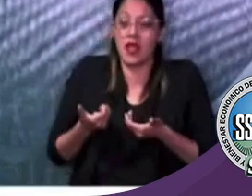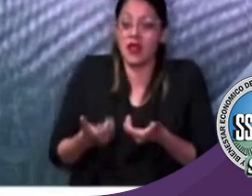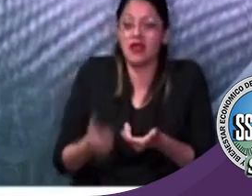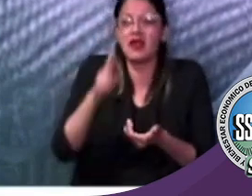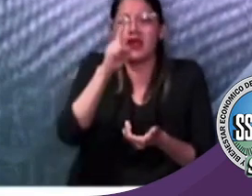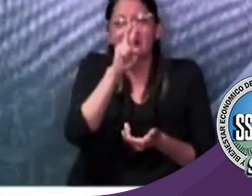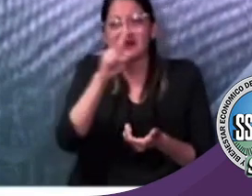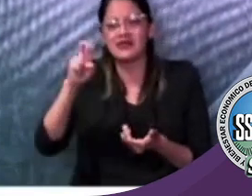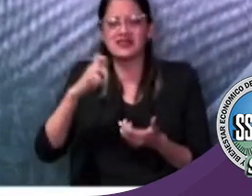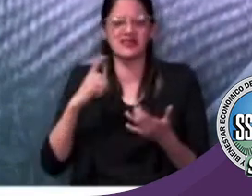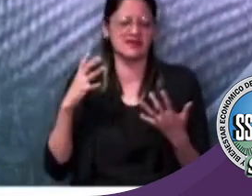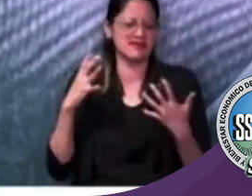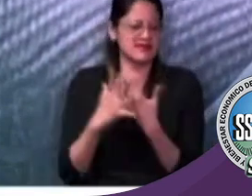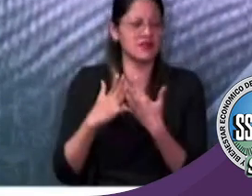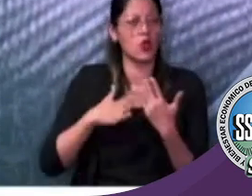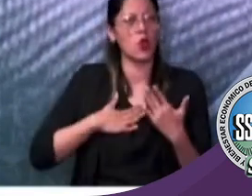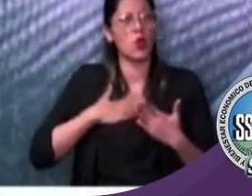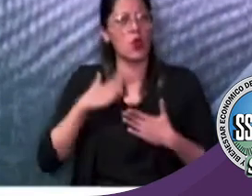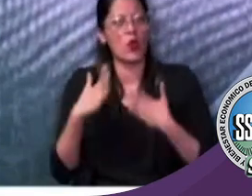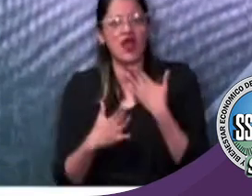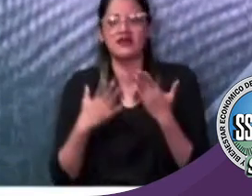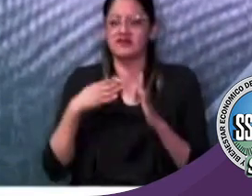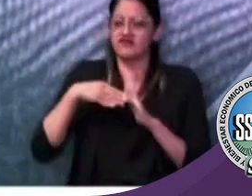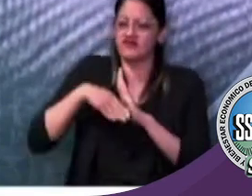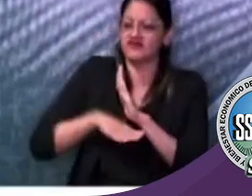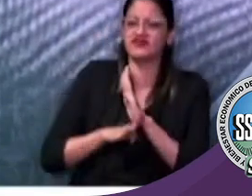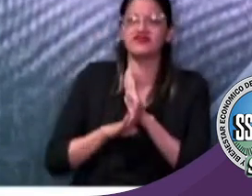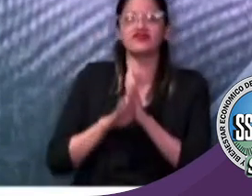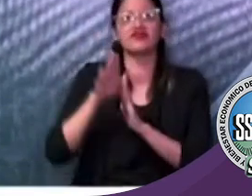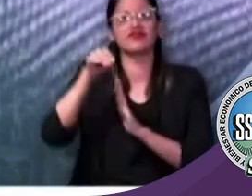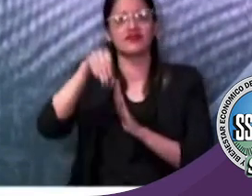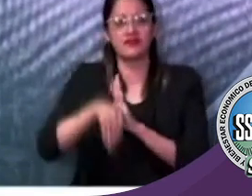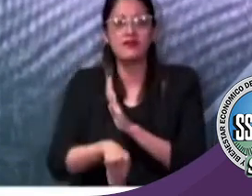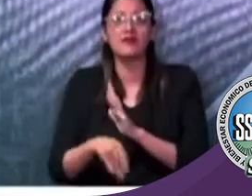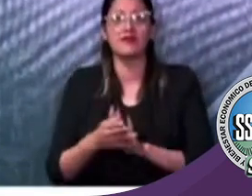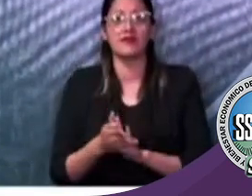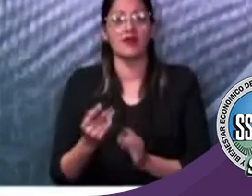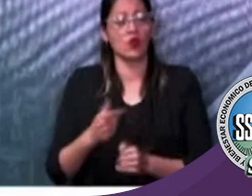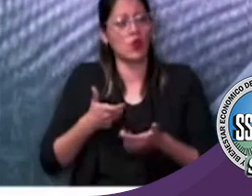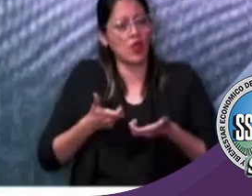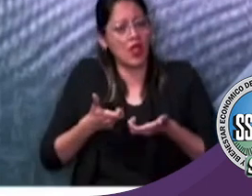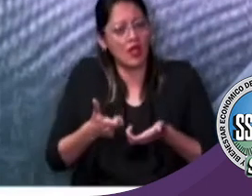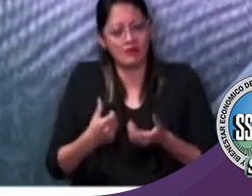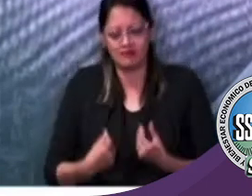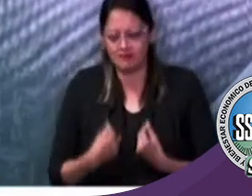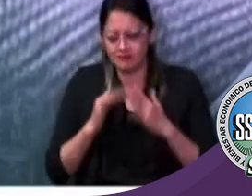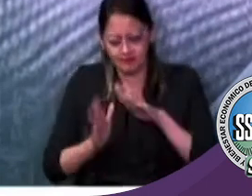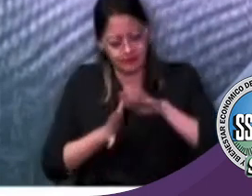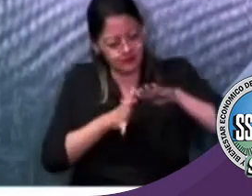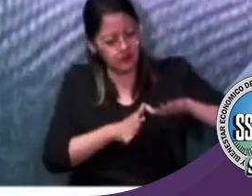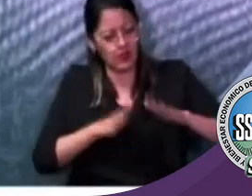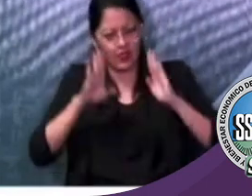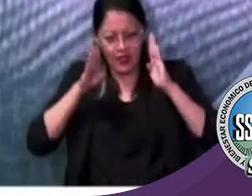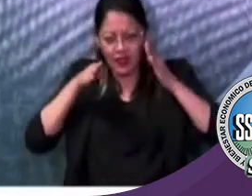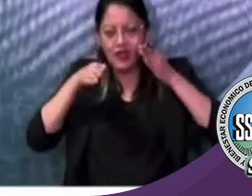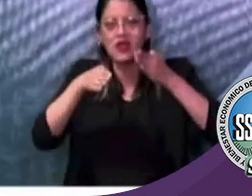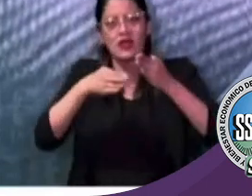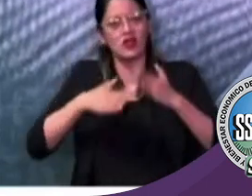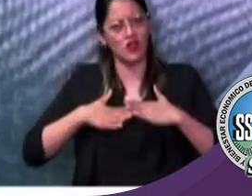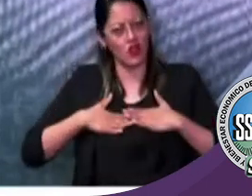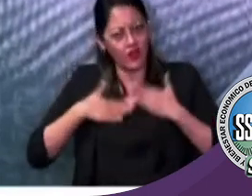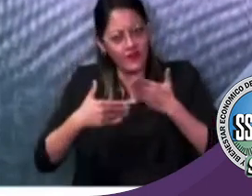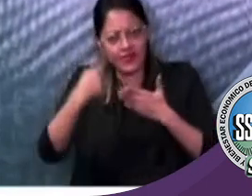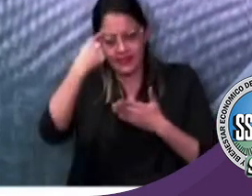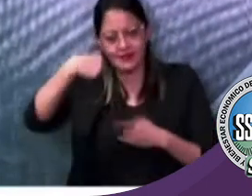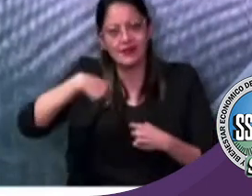de frustraciones, de gozos, de caídas, un camino de sacrificios, de confianza en